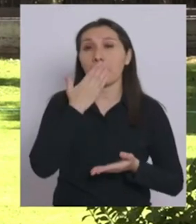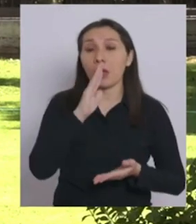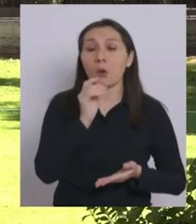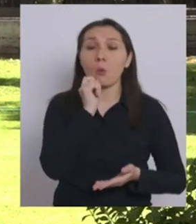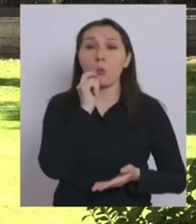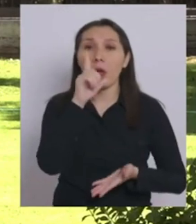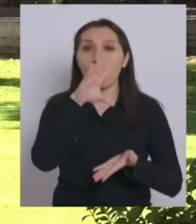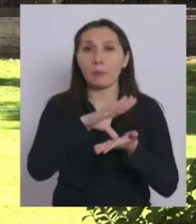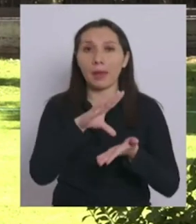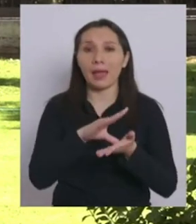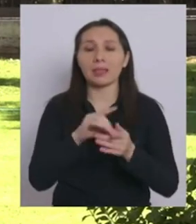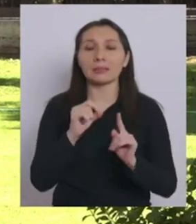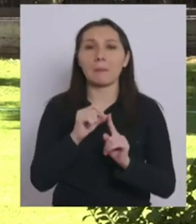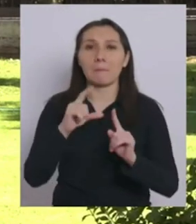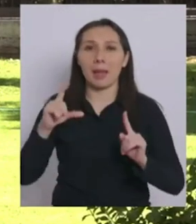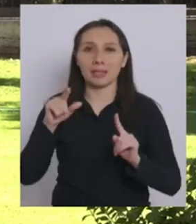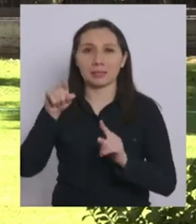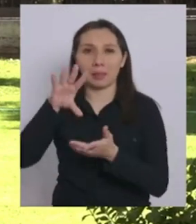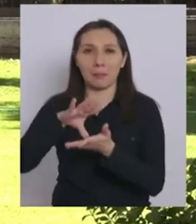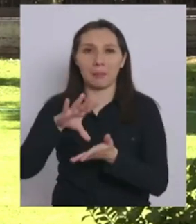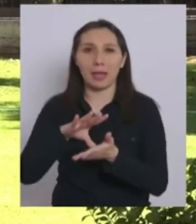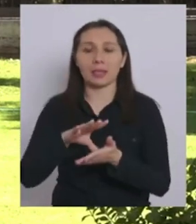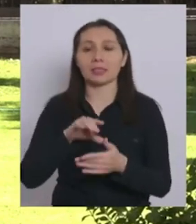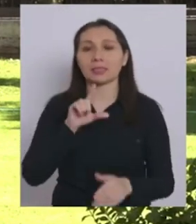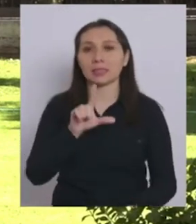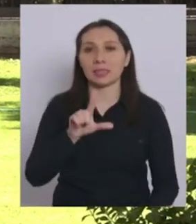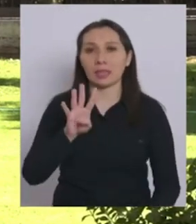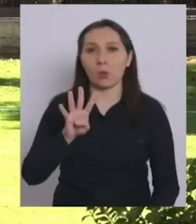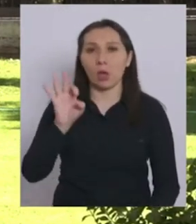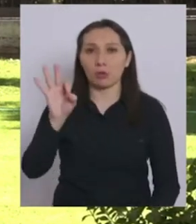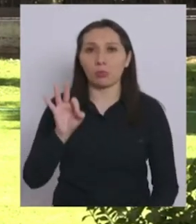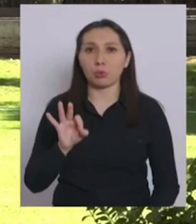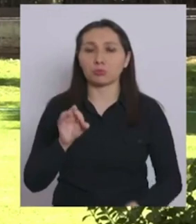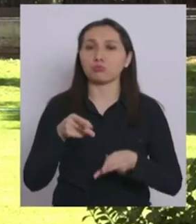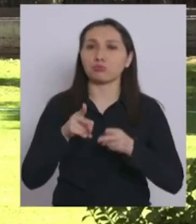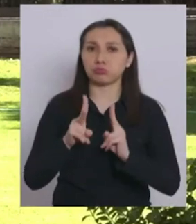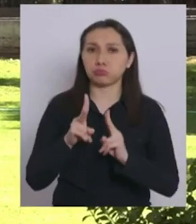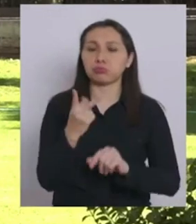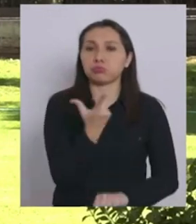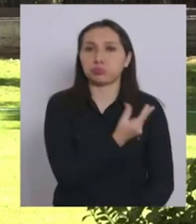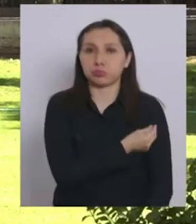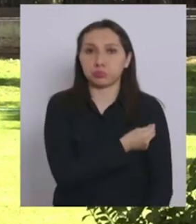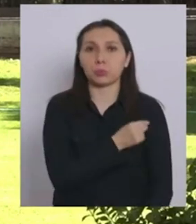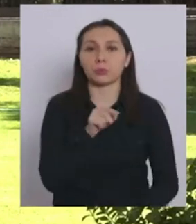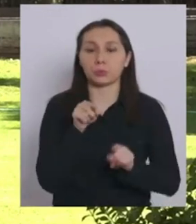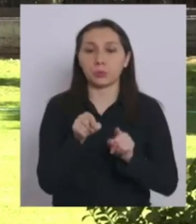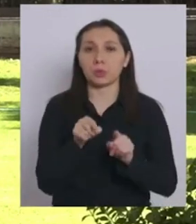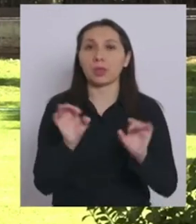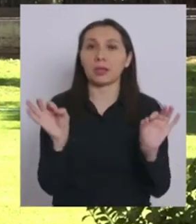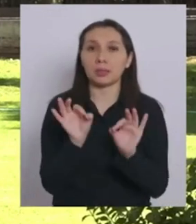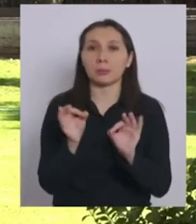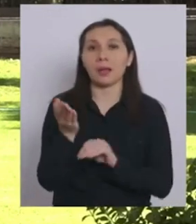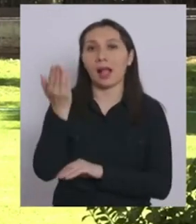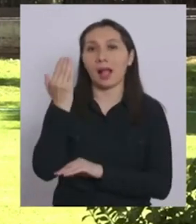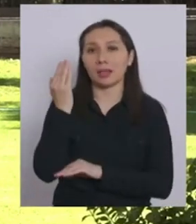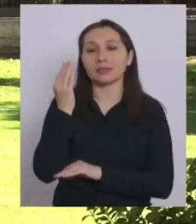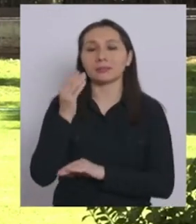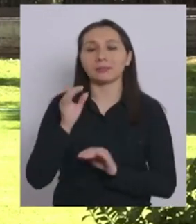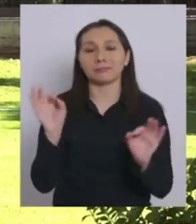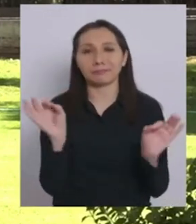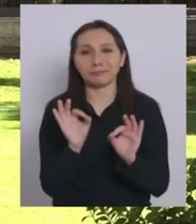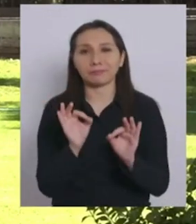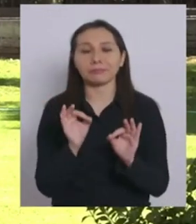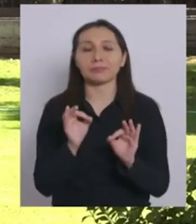sobre todo en pakistán con un 74% de eficacia y eso como explicaba en el script tiene que ver mucho con